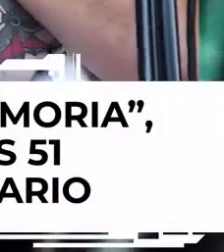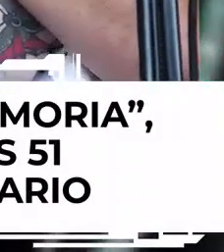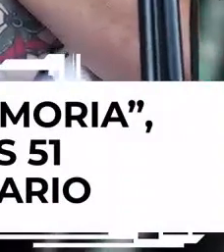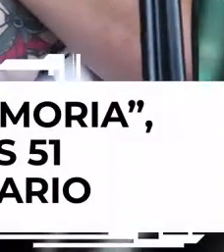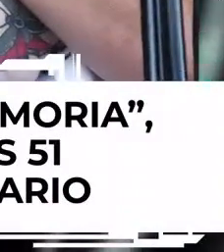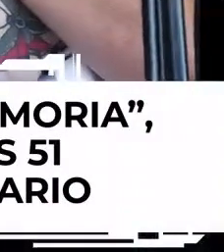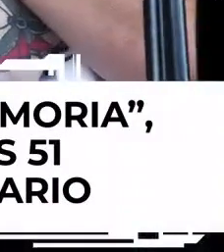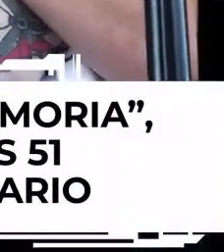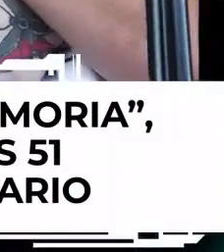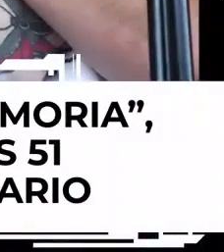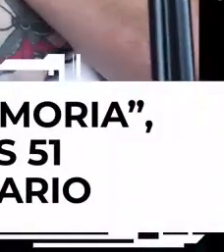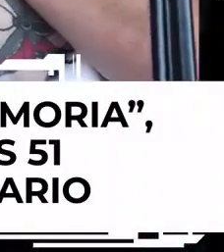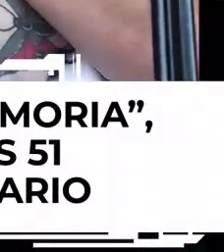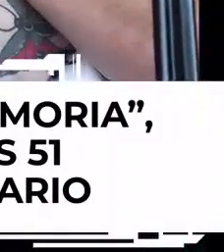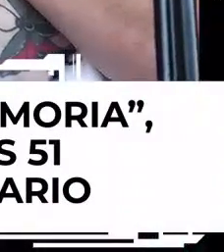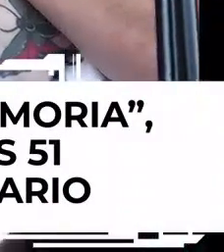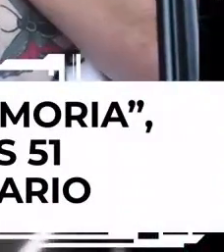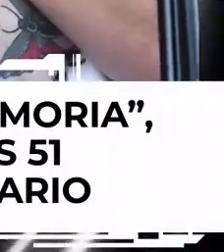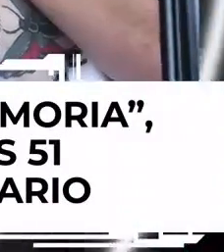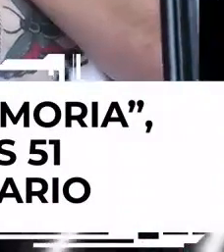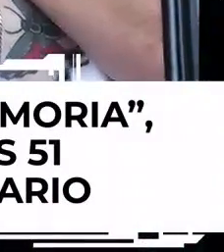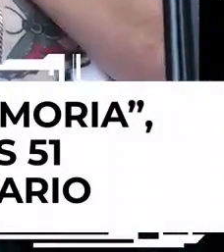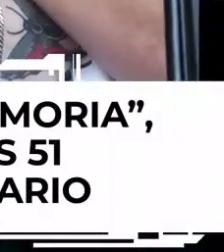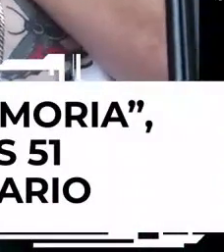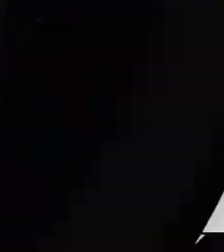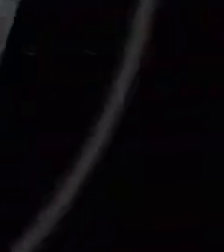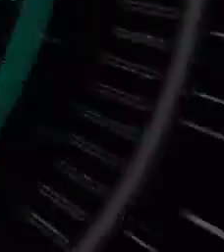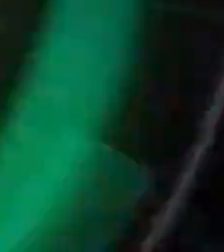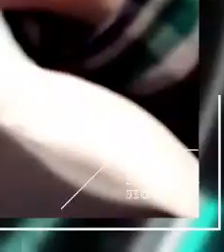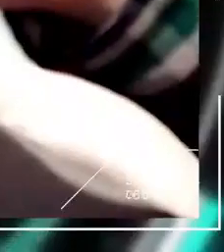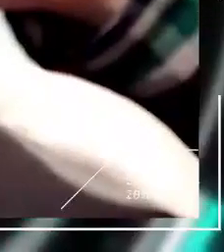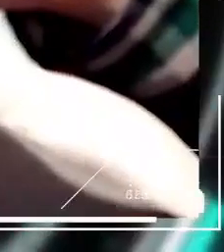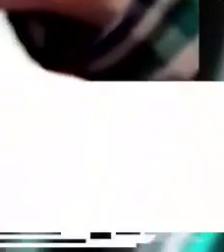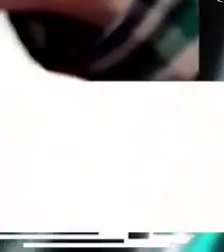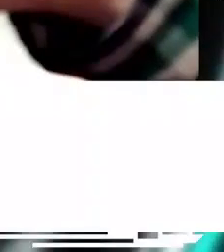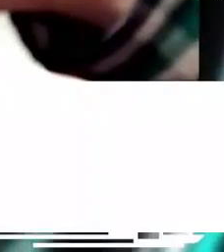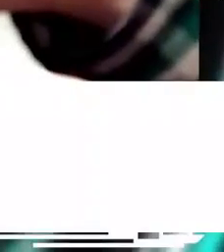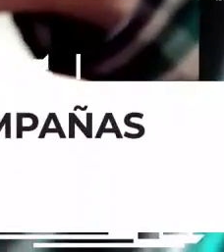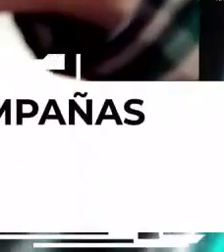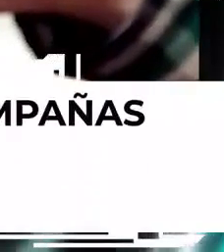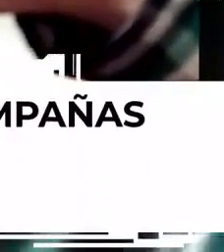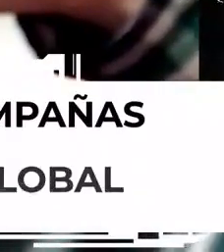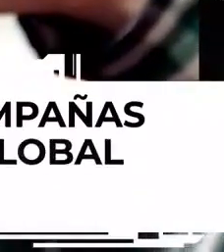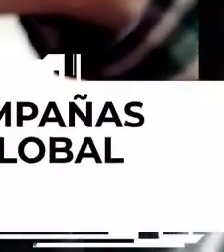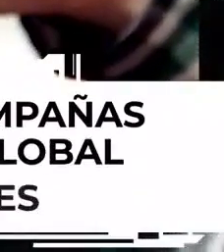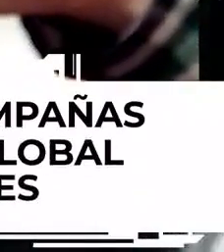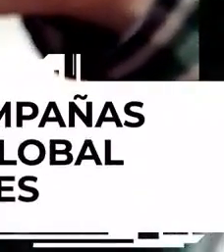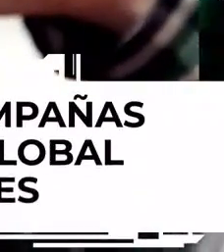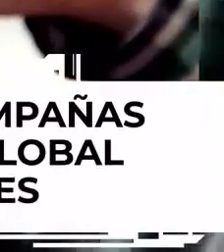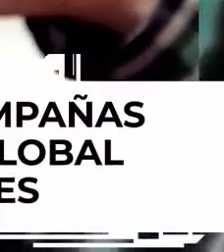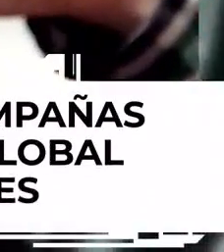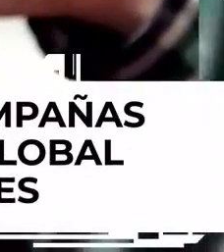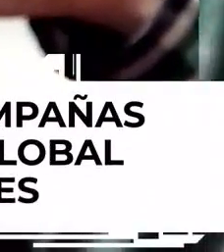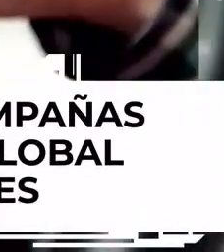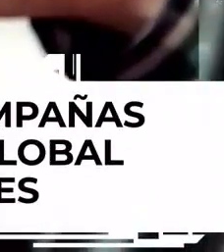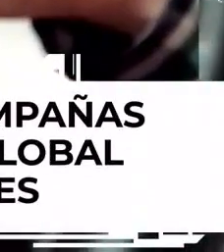dijeron los familiares de las 51 víctimas en un nuevo aniversario. Lula llamó a poner fin a las campañas de odio y pidió